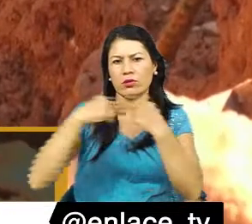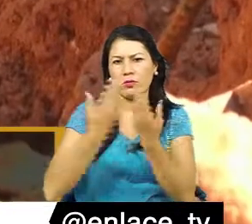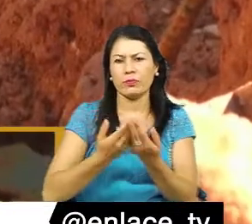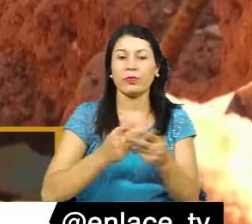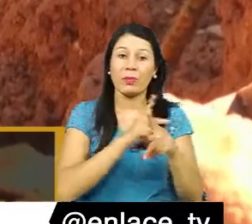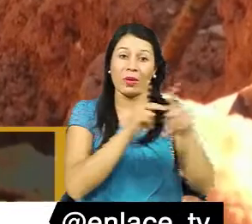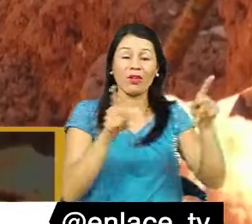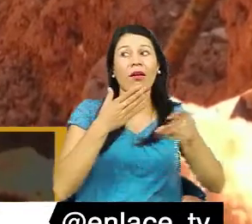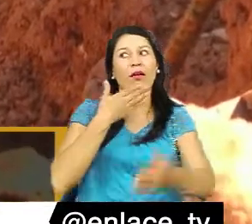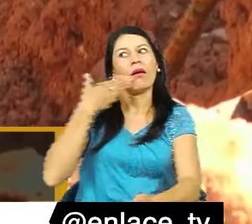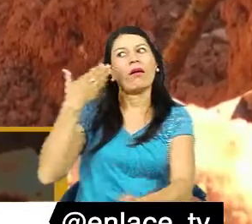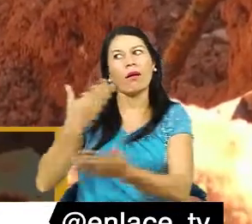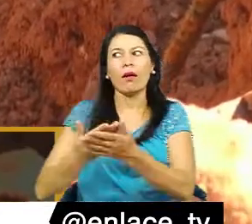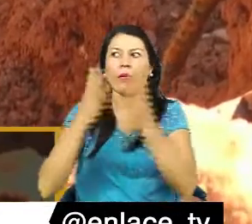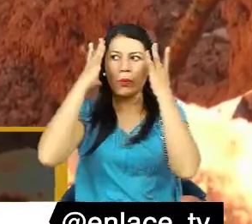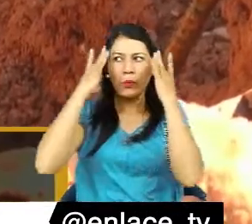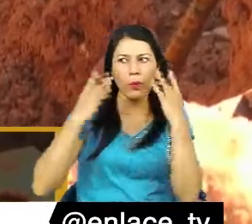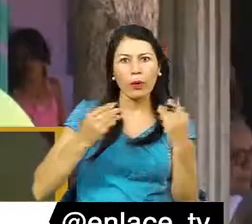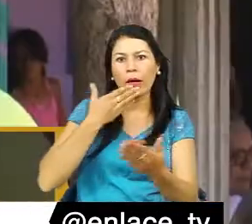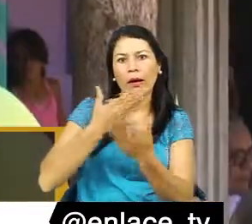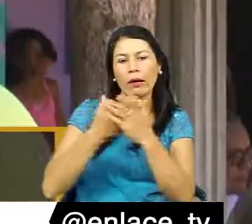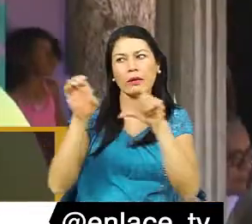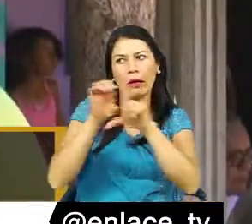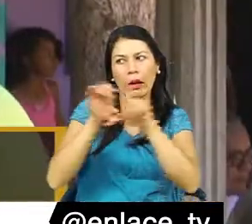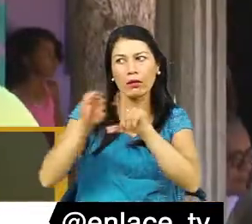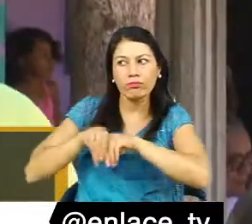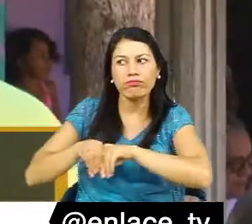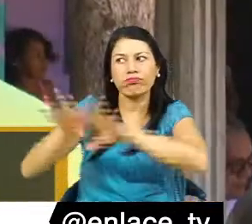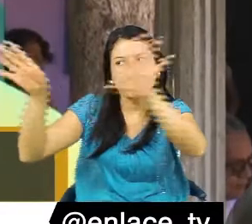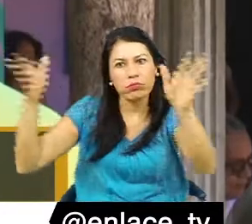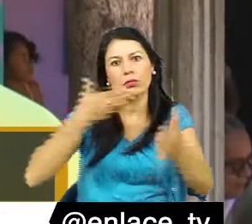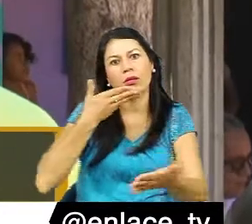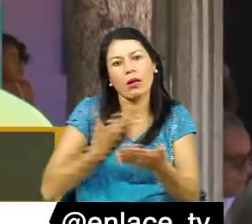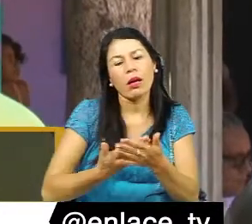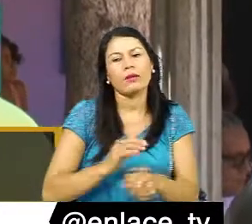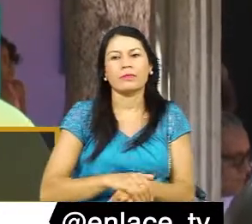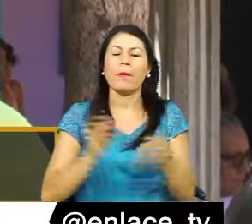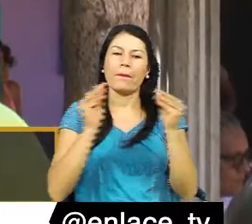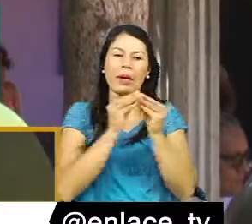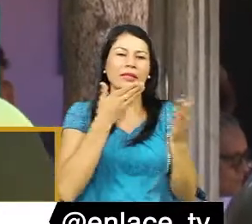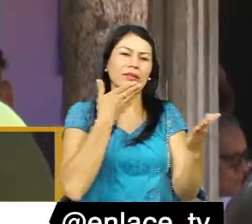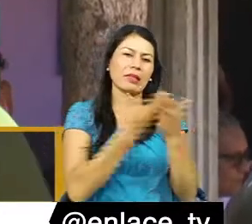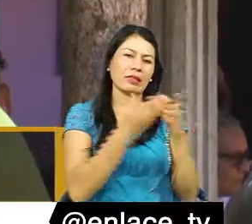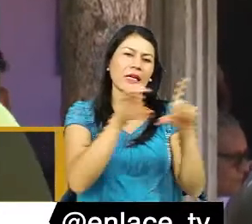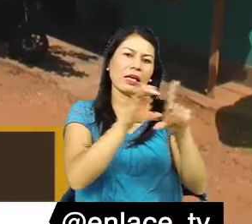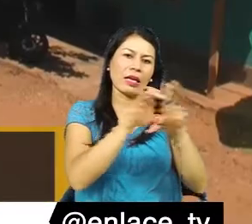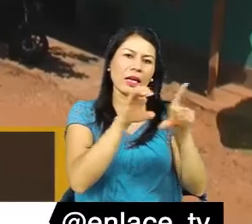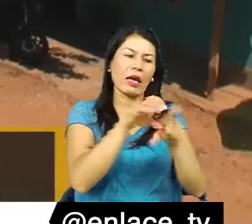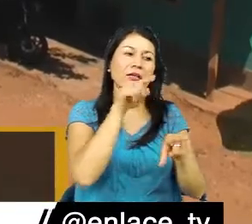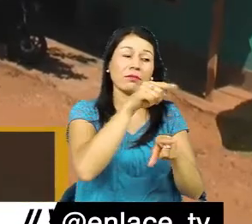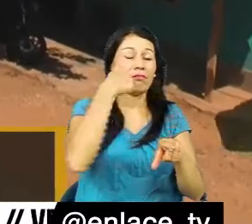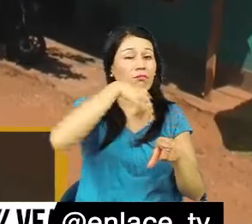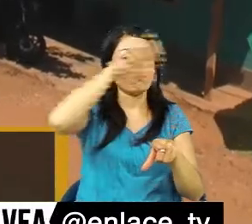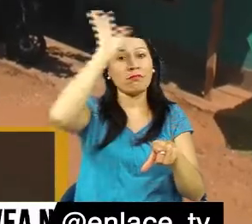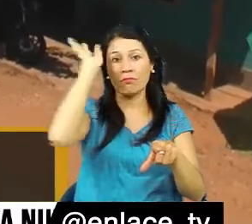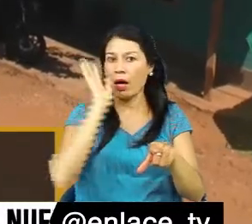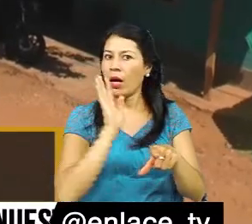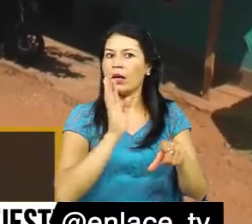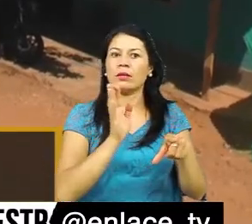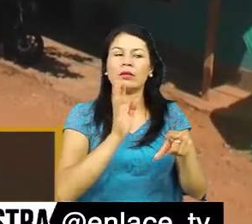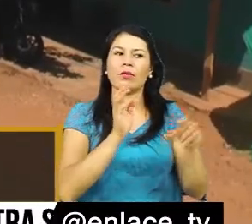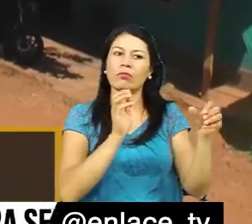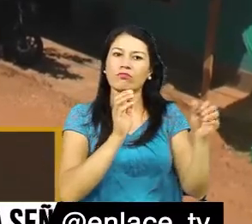logró una solución momentánea. También le agradezco aquí a los medios de comunicación, especialmente a Enlace 10, que pues ellos nos han acompañado en esta